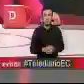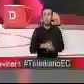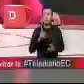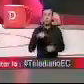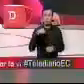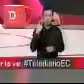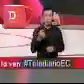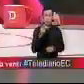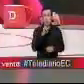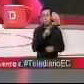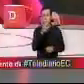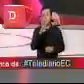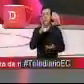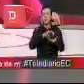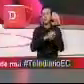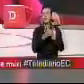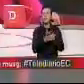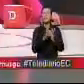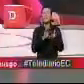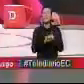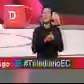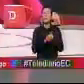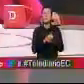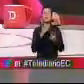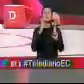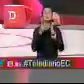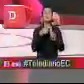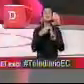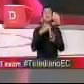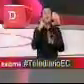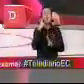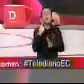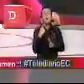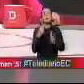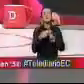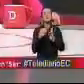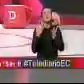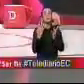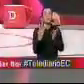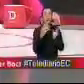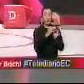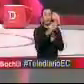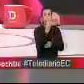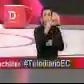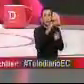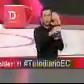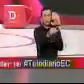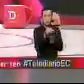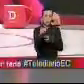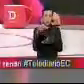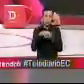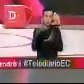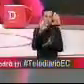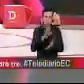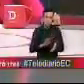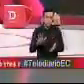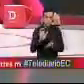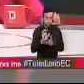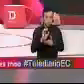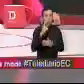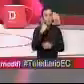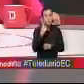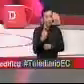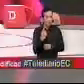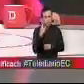Y el próximo 24 de noviembre se realizará el censo experimental en 4 cantones de diferentes provincias del país. El